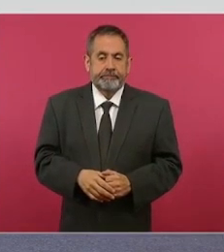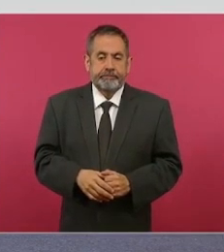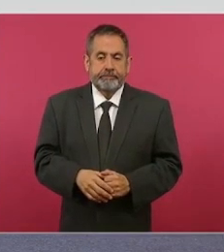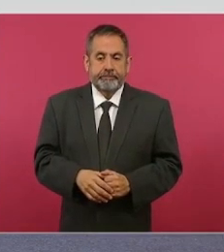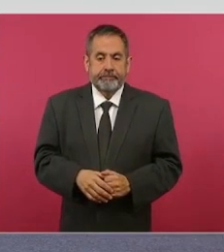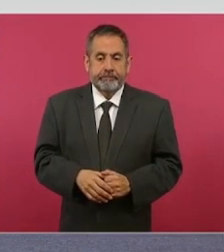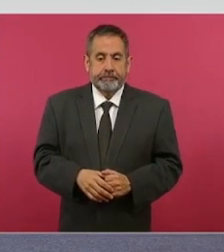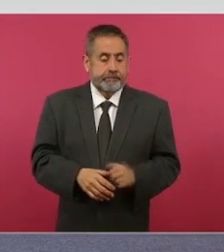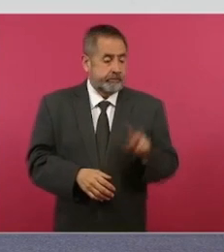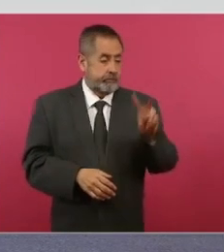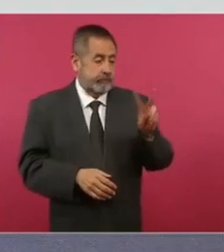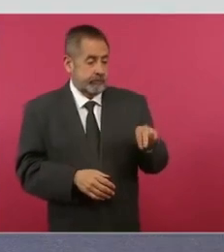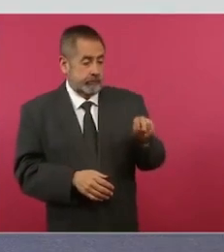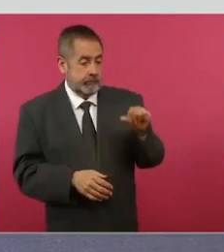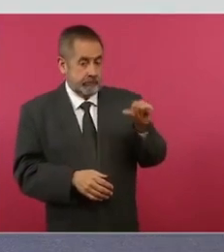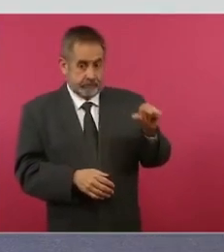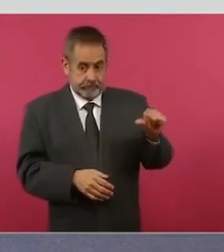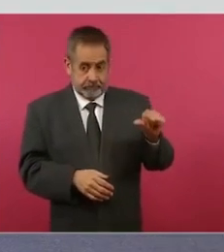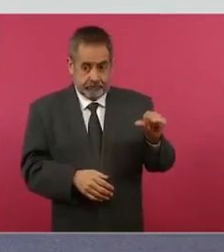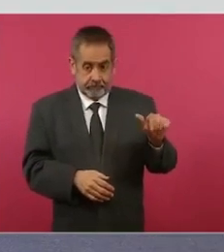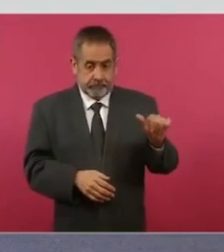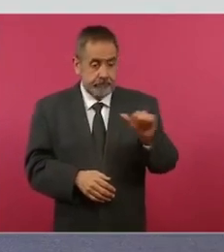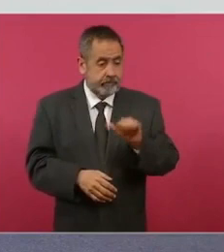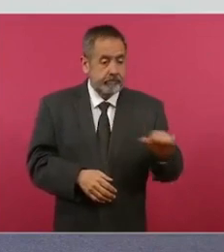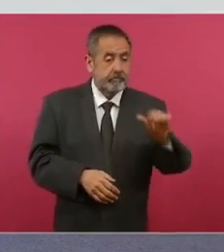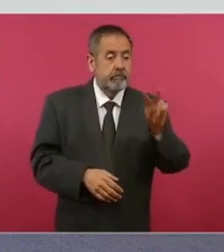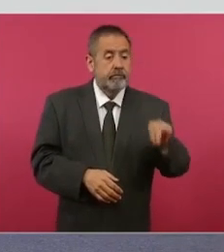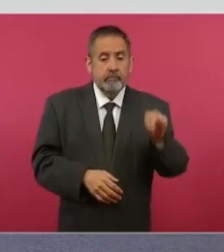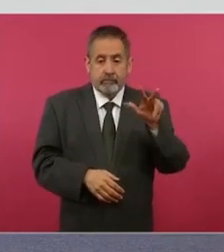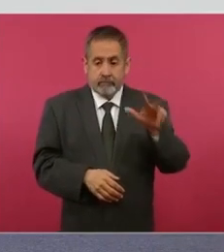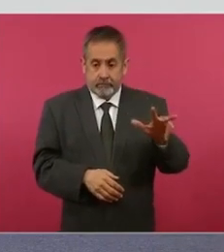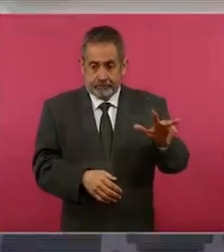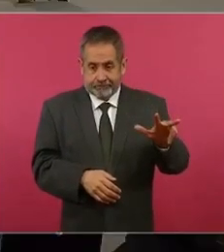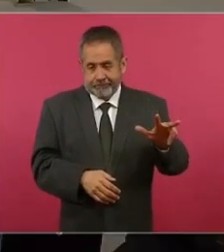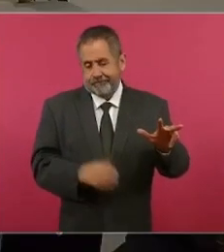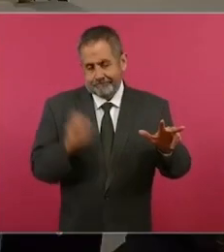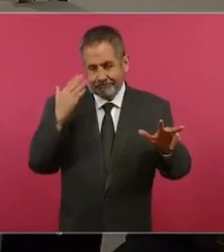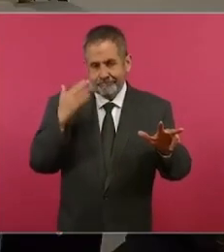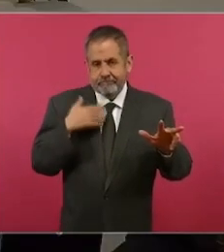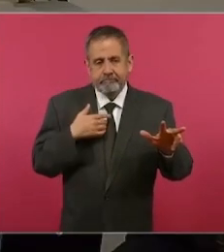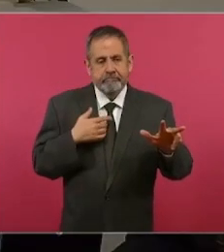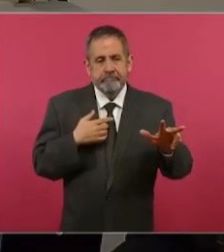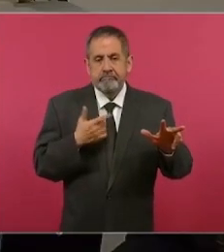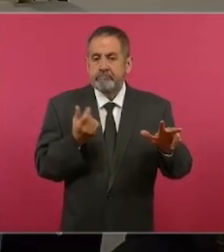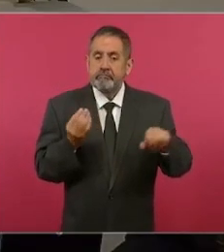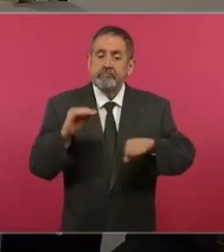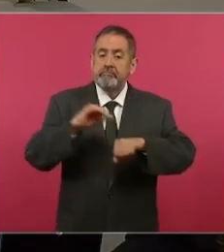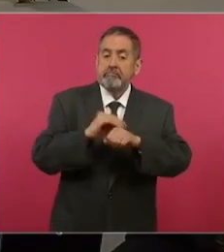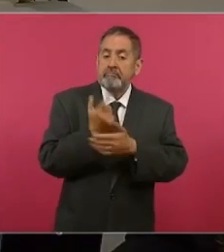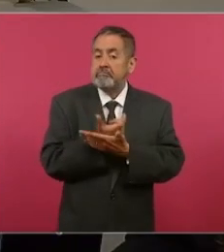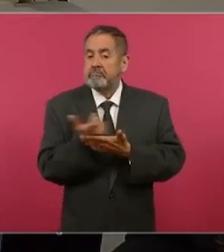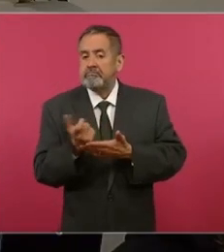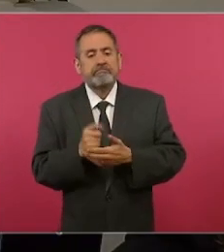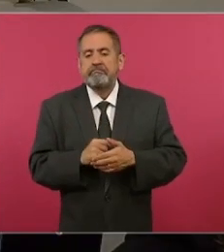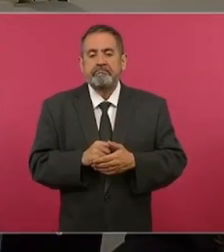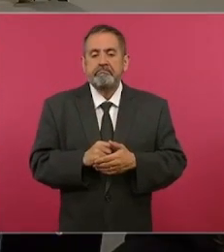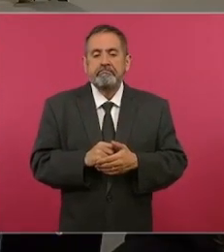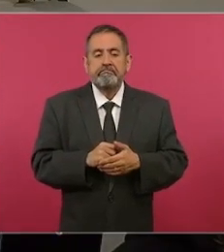Mientras que de 2016 a 2018 se redujo en